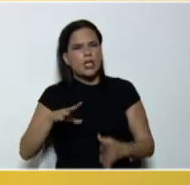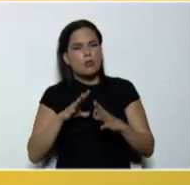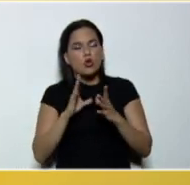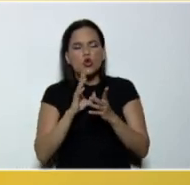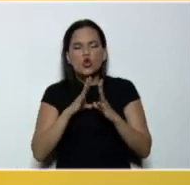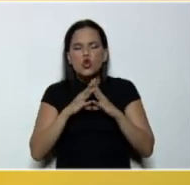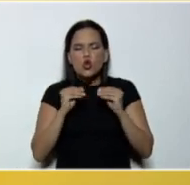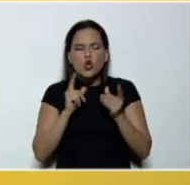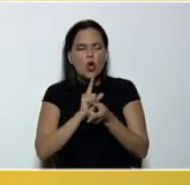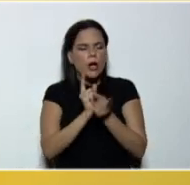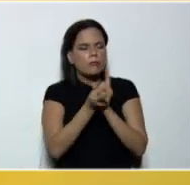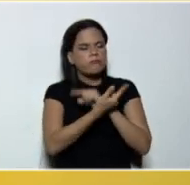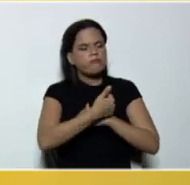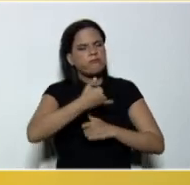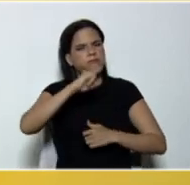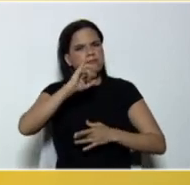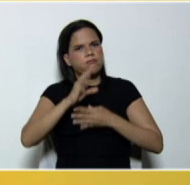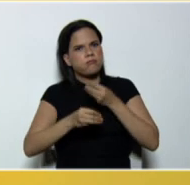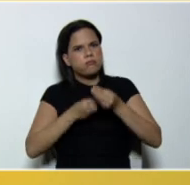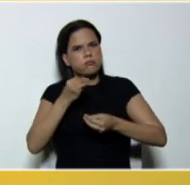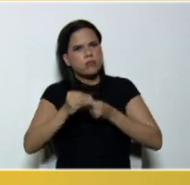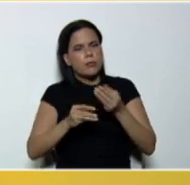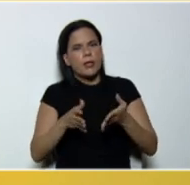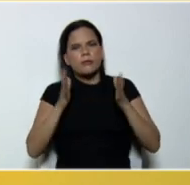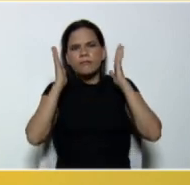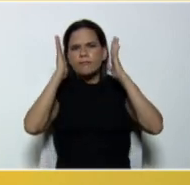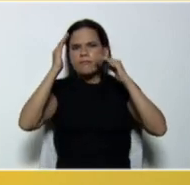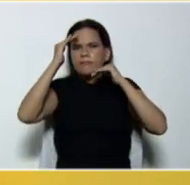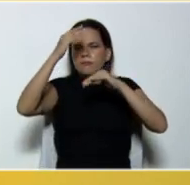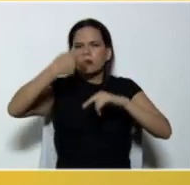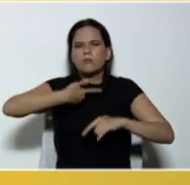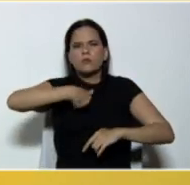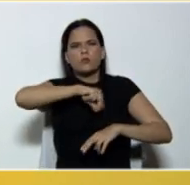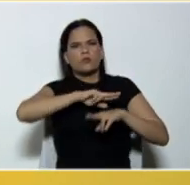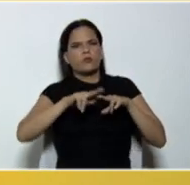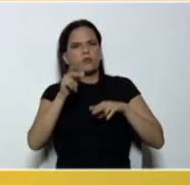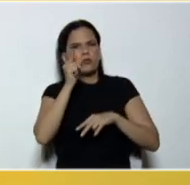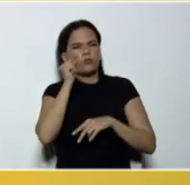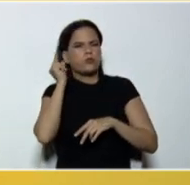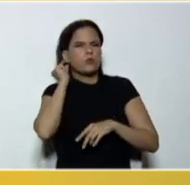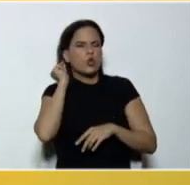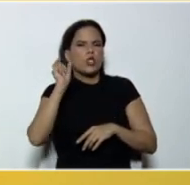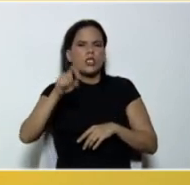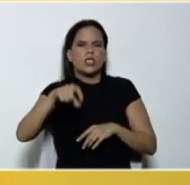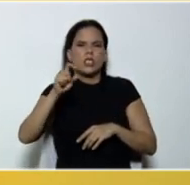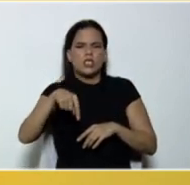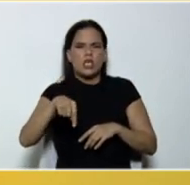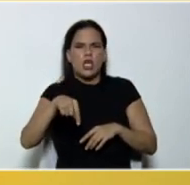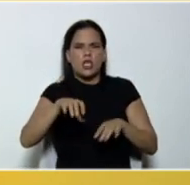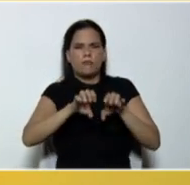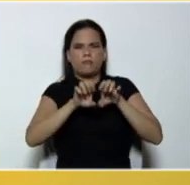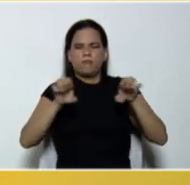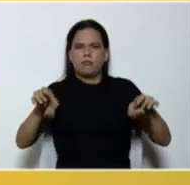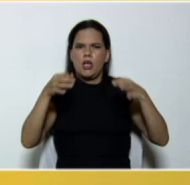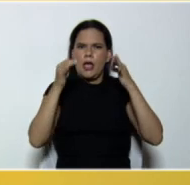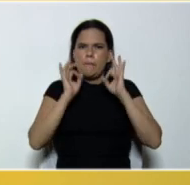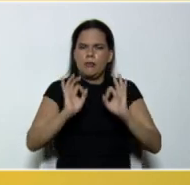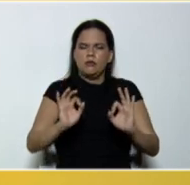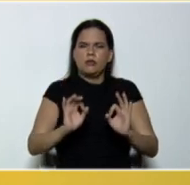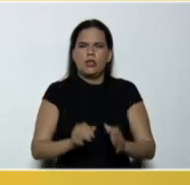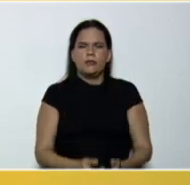adaptaciones curriculares necesarias para atender a nuestros niños y niñas con necesidades educativas especiales y